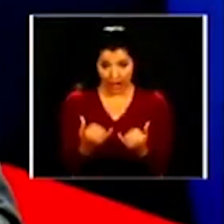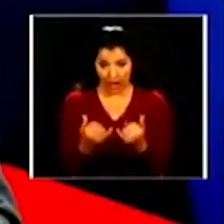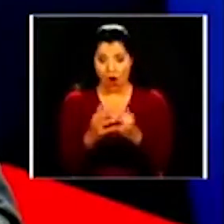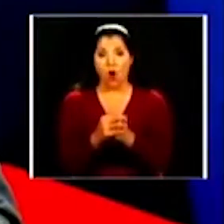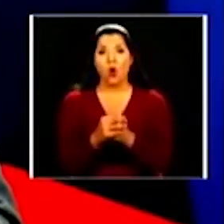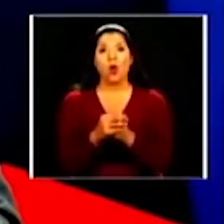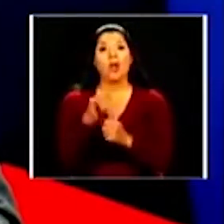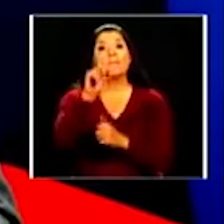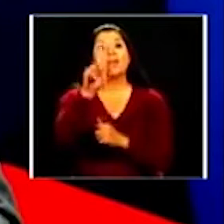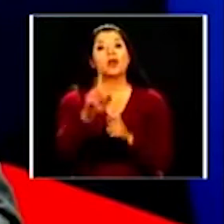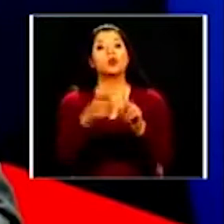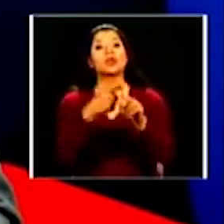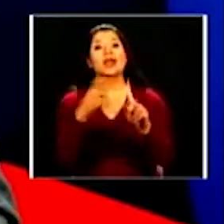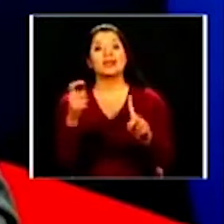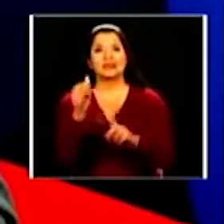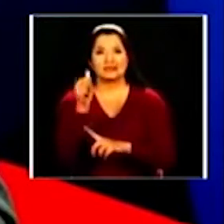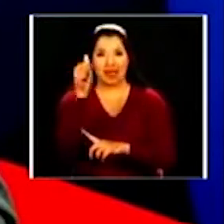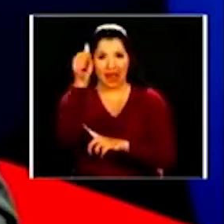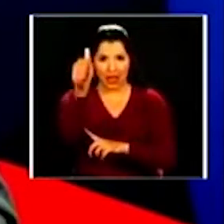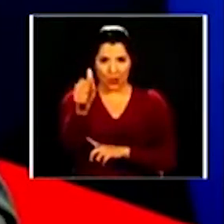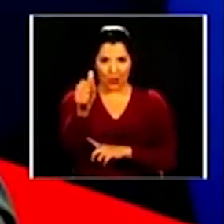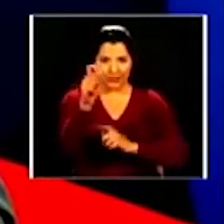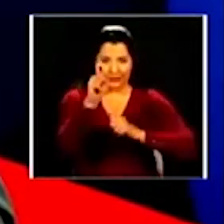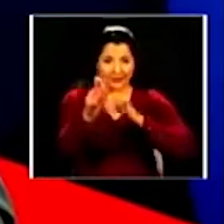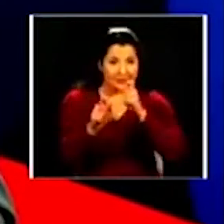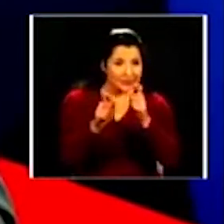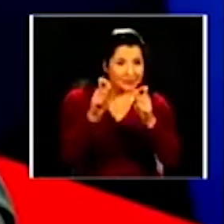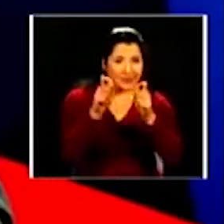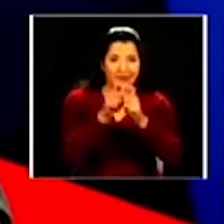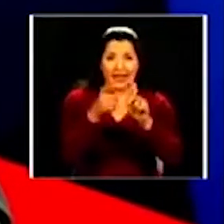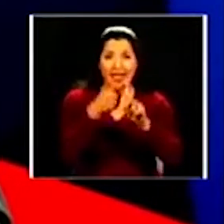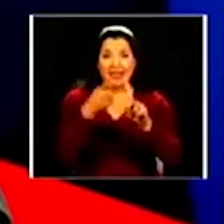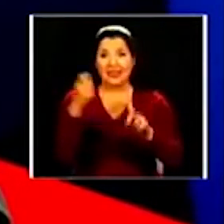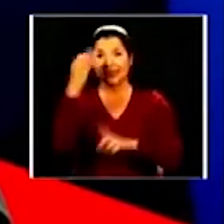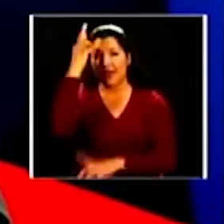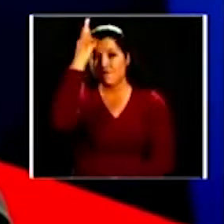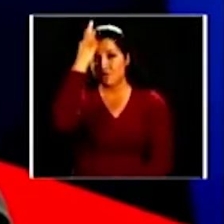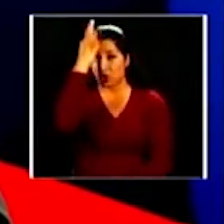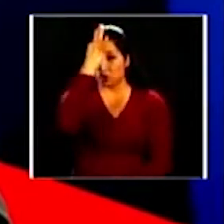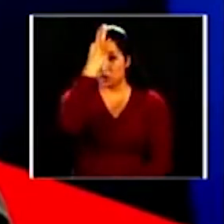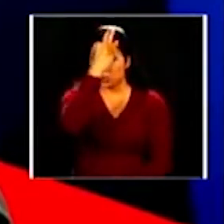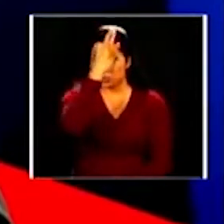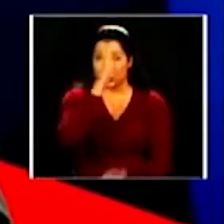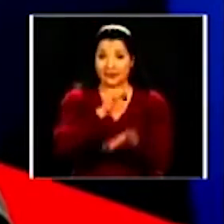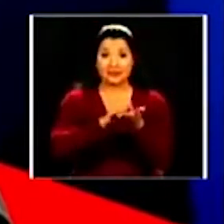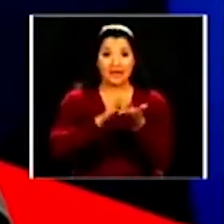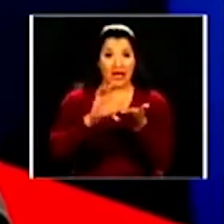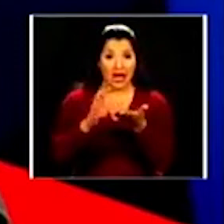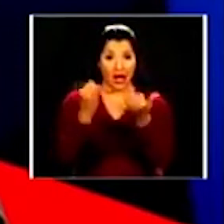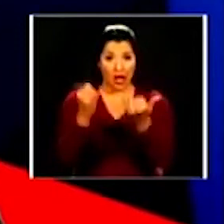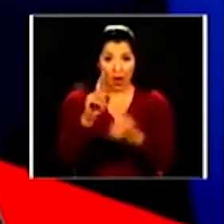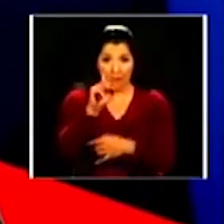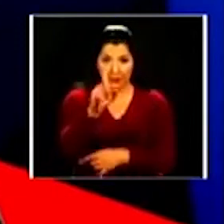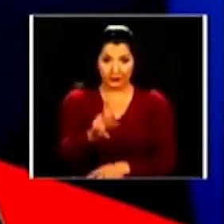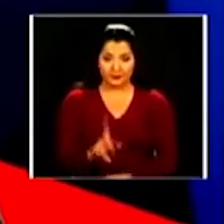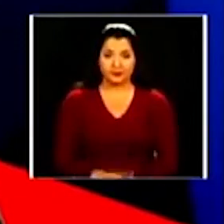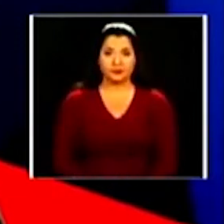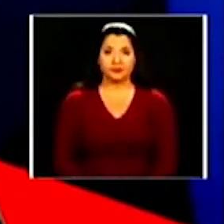desde Alajuela, específicamente desde La Fortuna de San Carlos. Les hacen la siguiente pregunta.